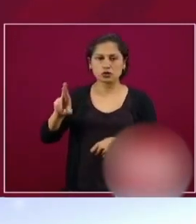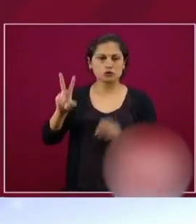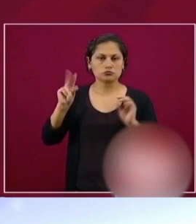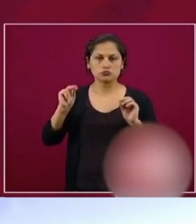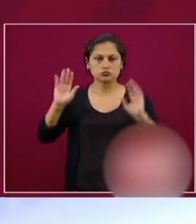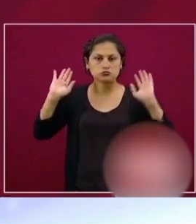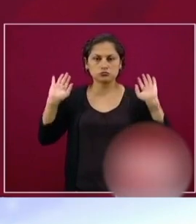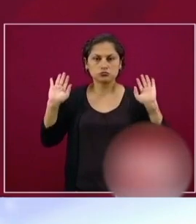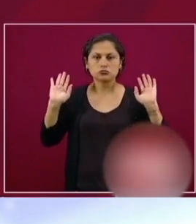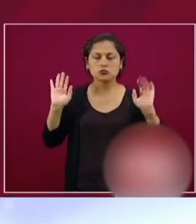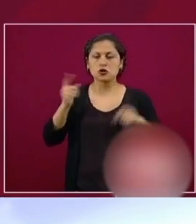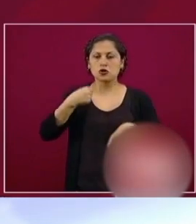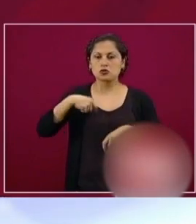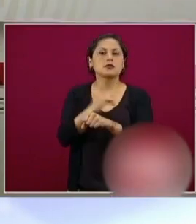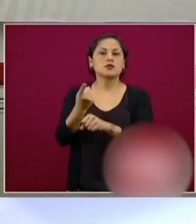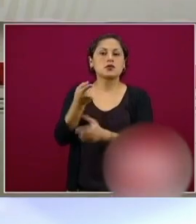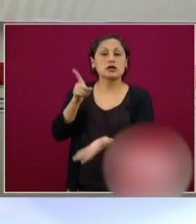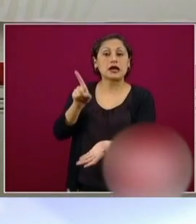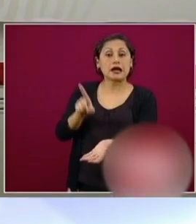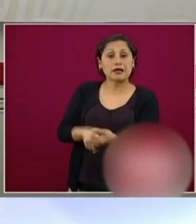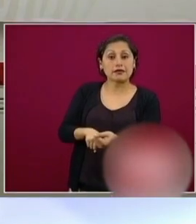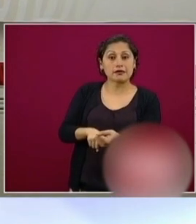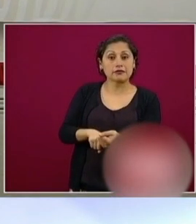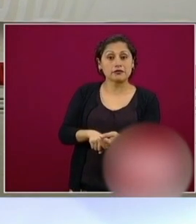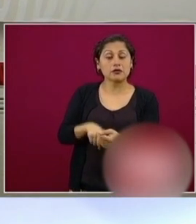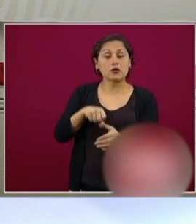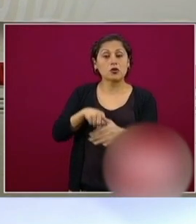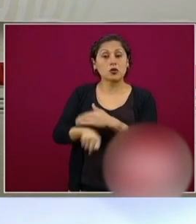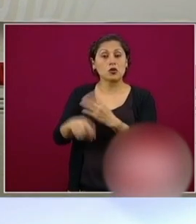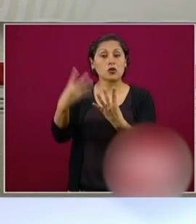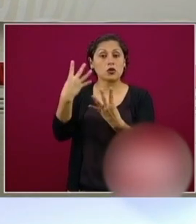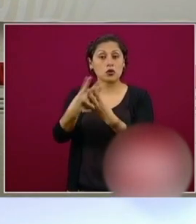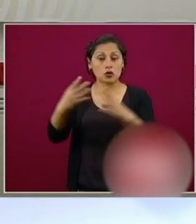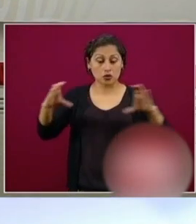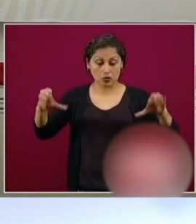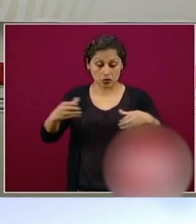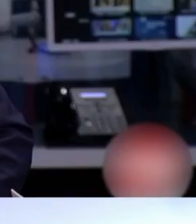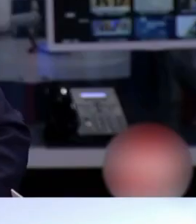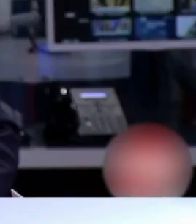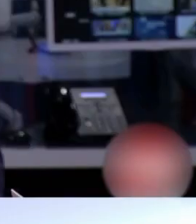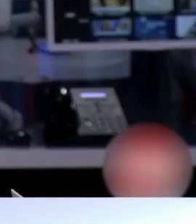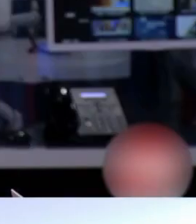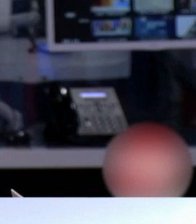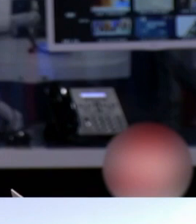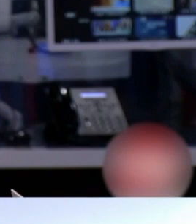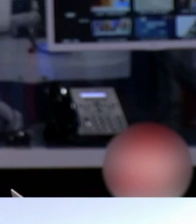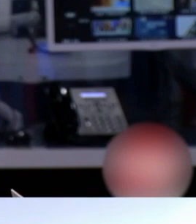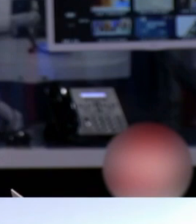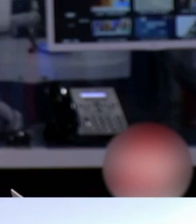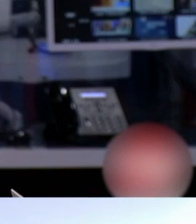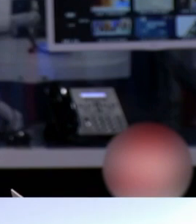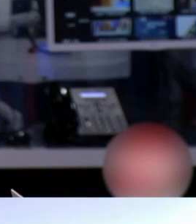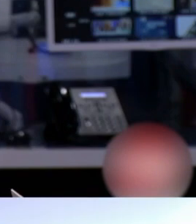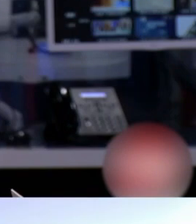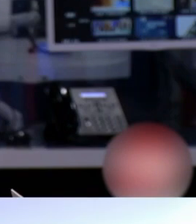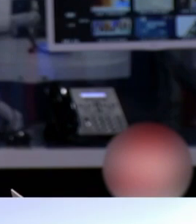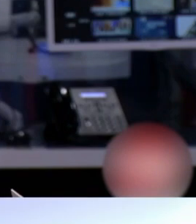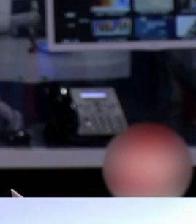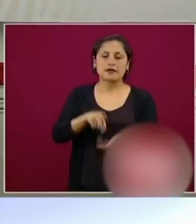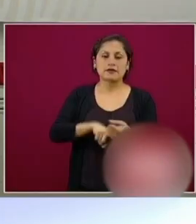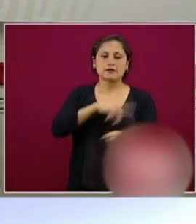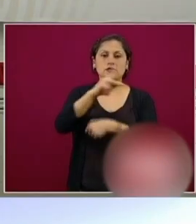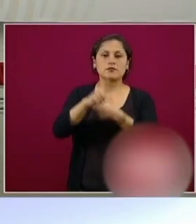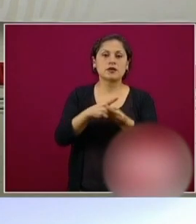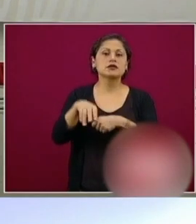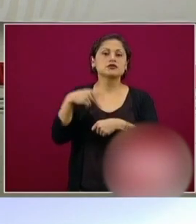sistema de casos contactos. Informó que en el caso del secretario de Hacienda, Arturo Herrera, él mismo ayudó a